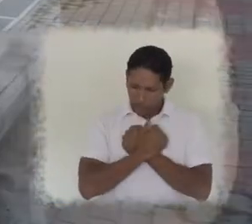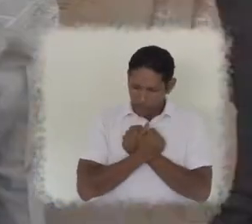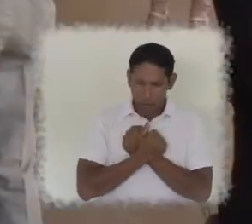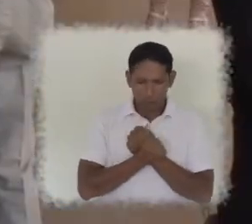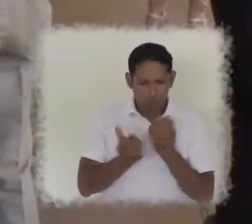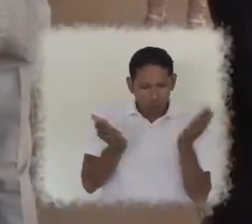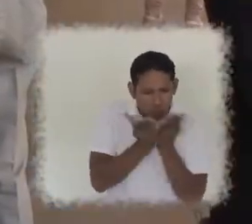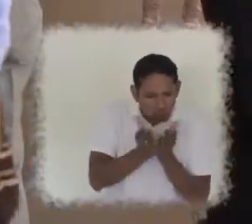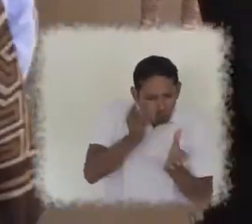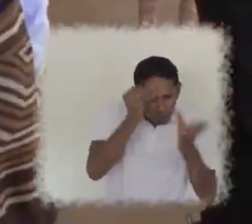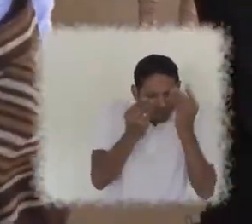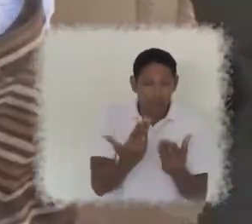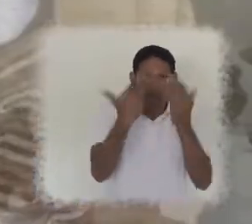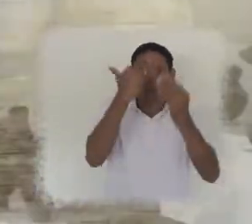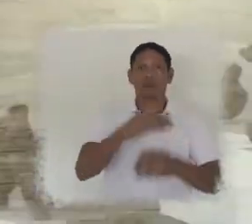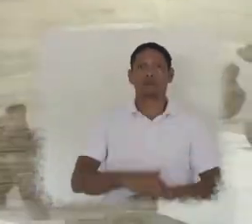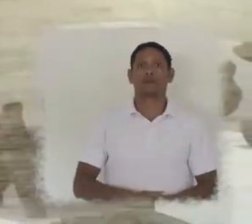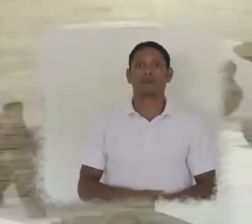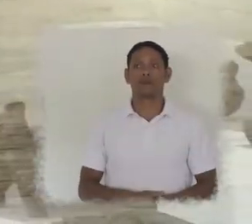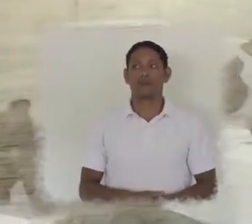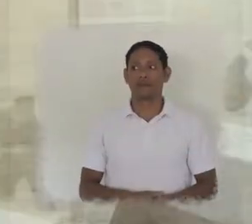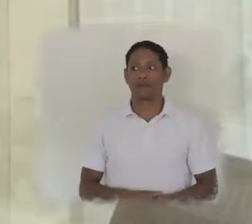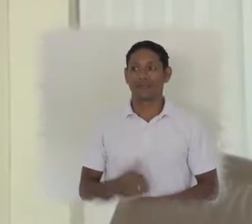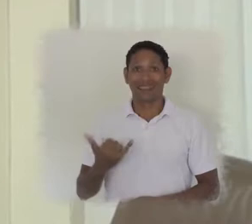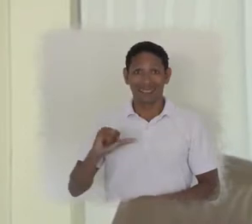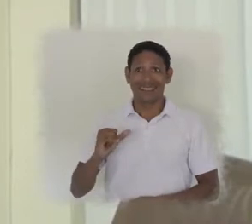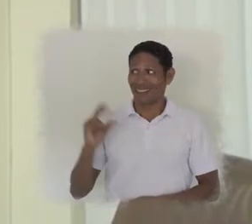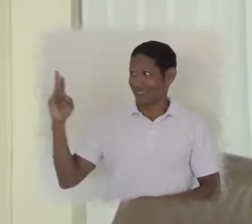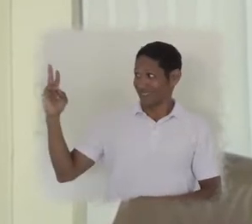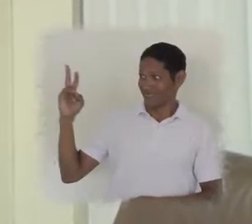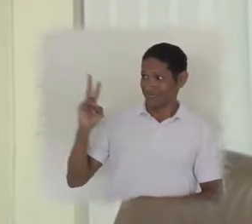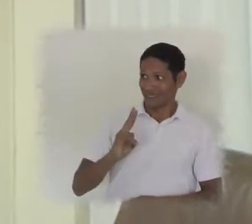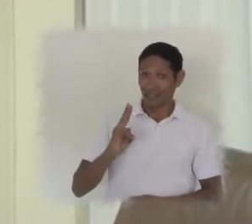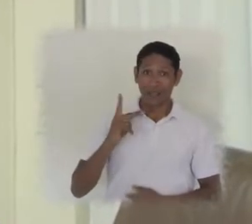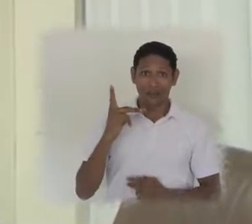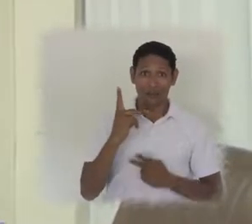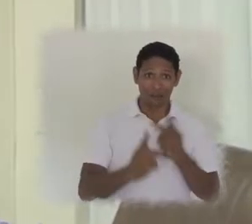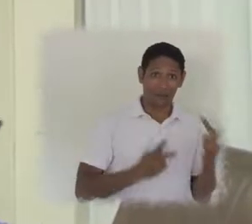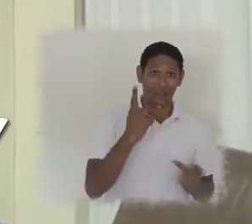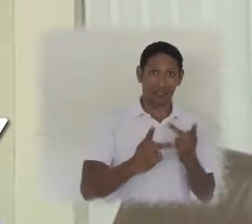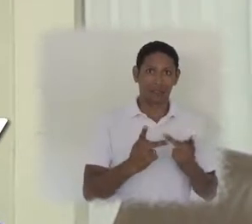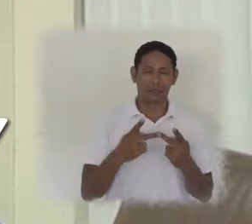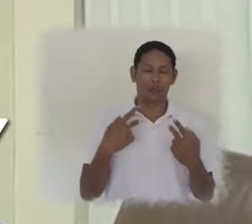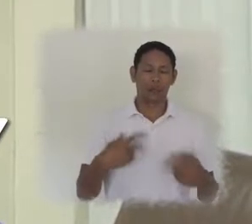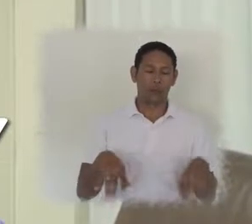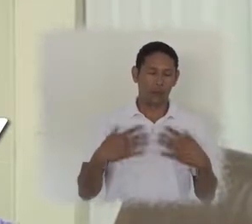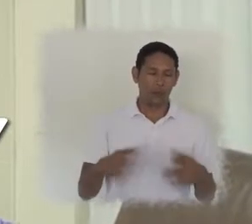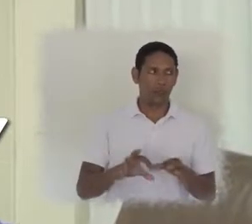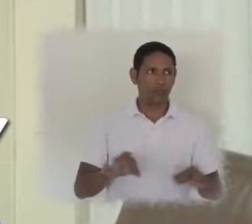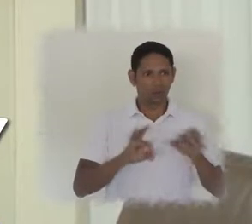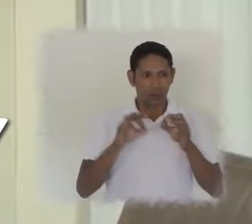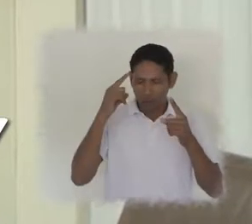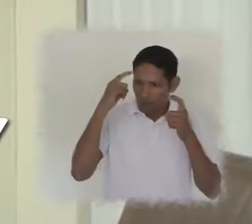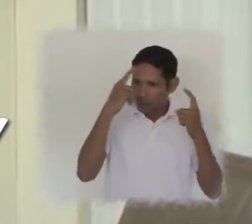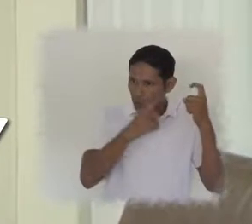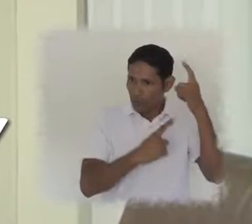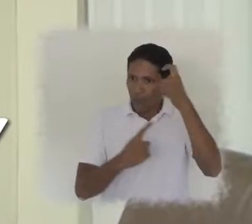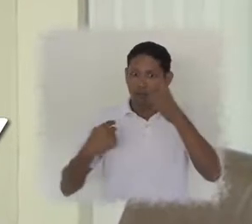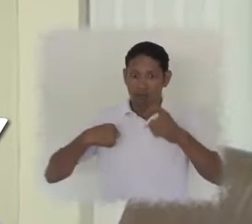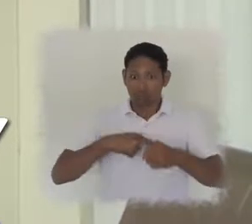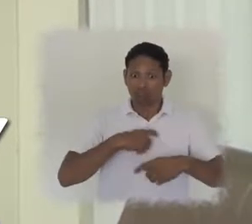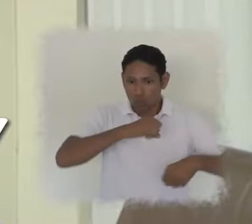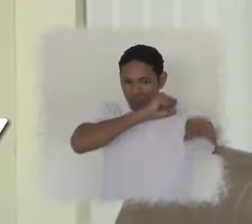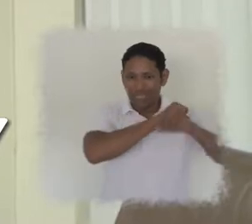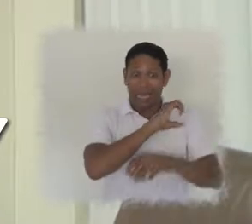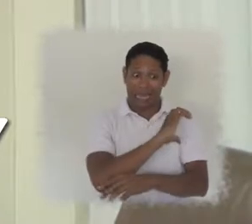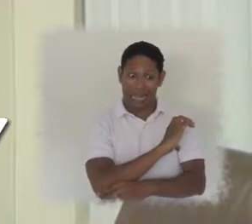con amor, sabes que lo que haces lo estás haciendo con calidad. Un mensaje que nos queda muy claro de esta visita es la necesidad de seguir impulsando